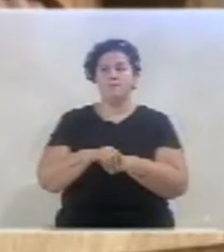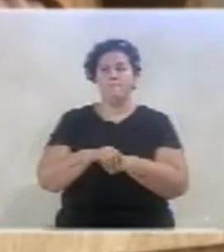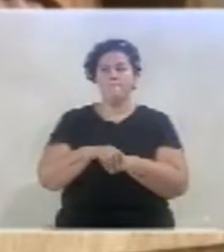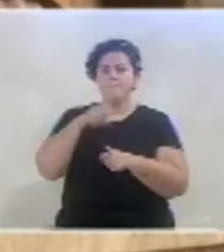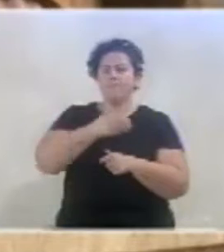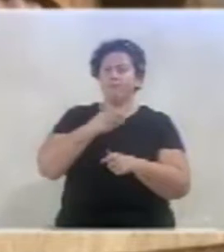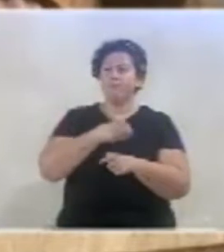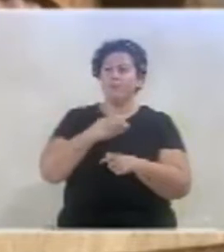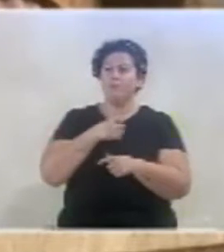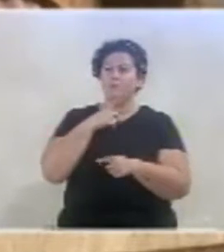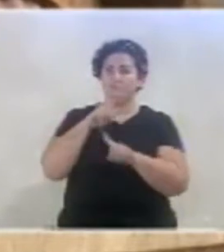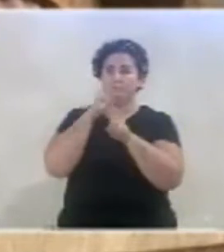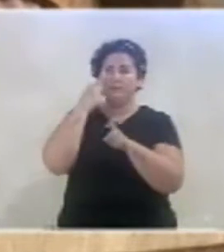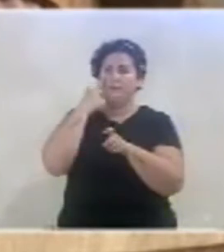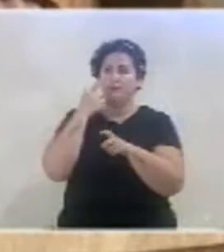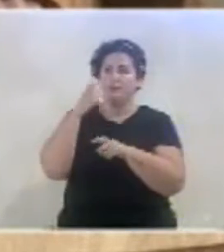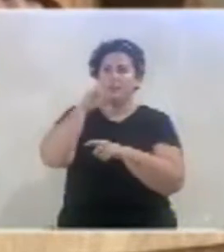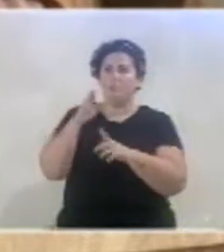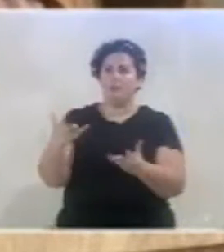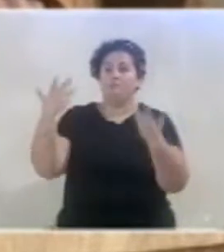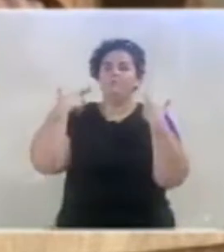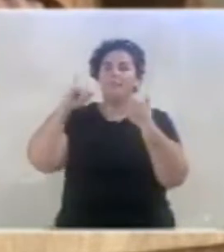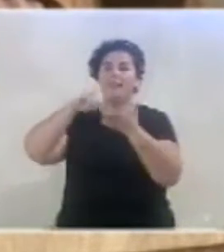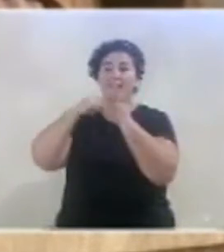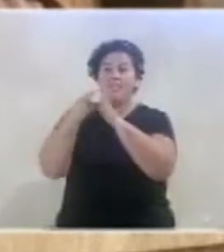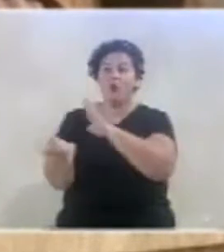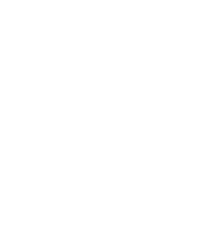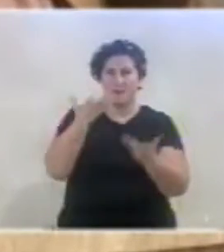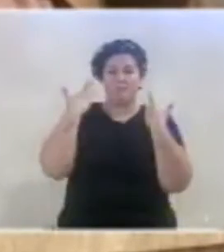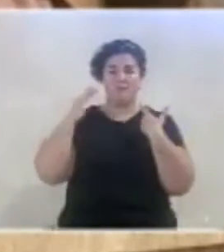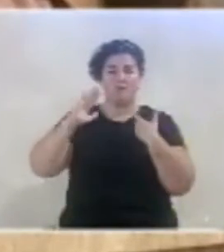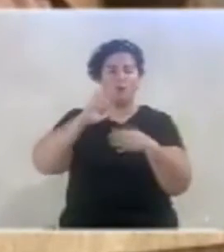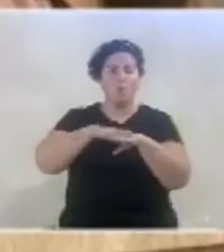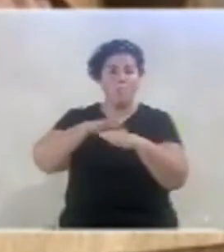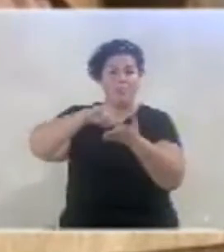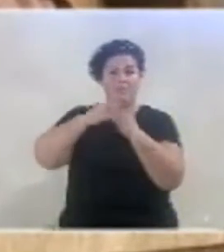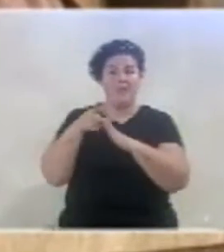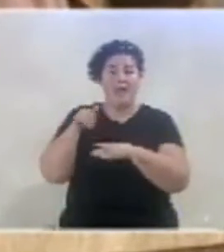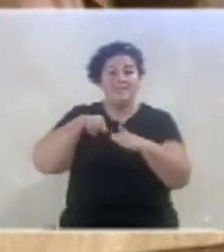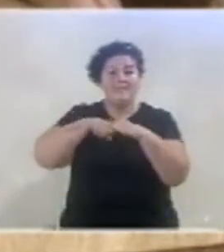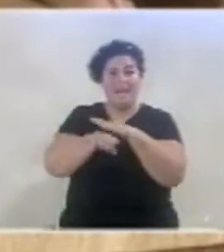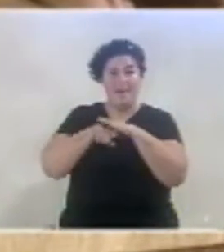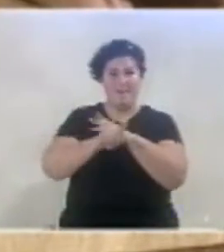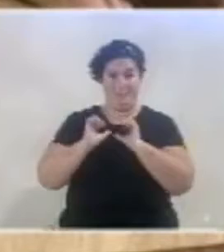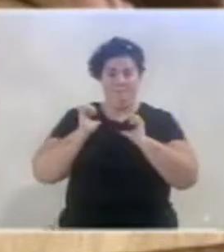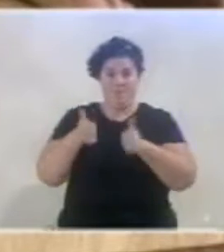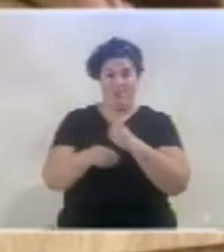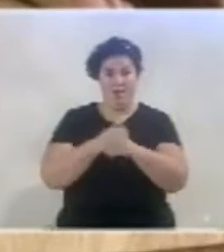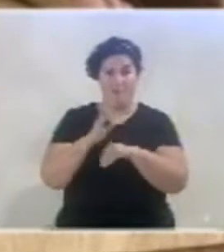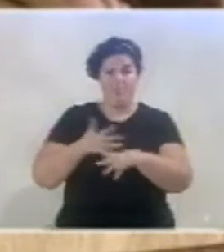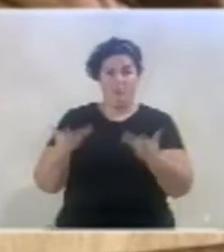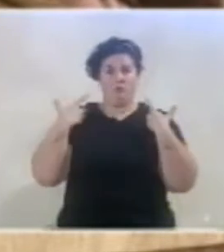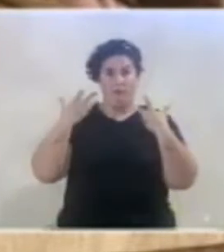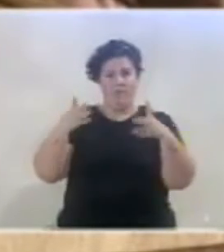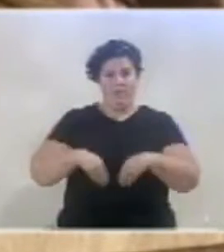posible repetir algún tipo de responsabilidad contra el técnico que realizó el informe. Se han iniciado los trámites para exigir esa responsabilidad y